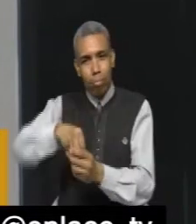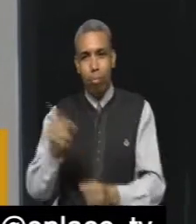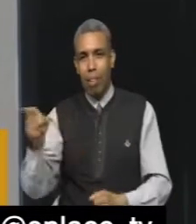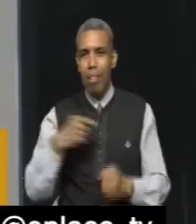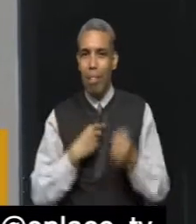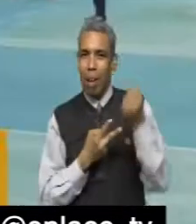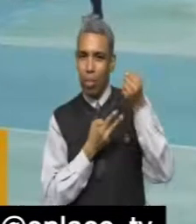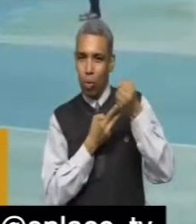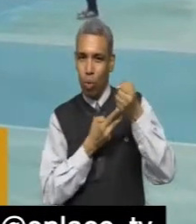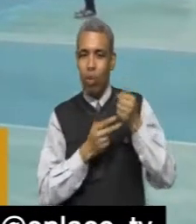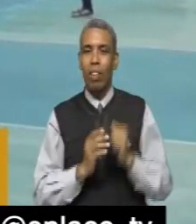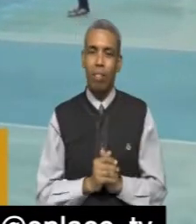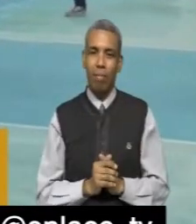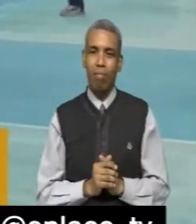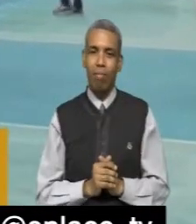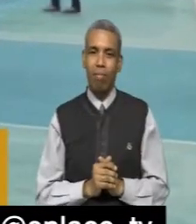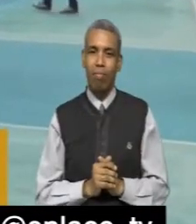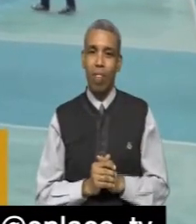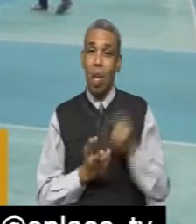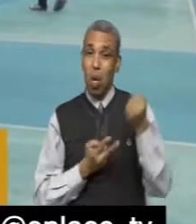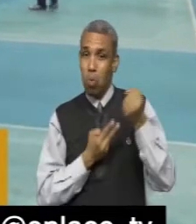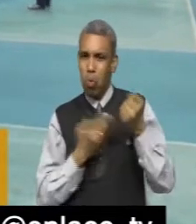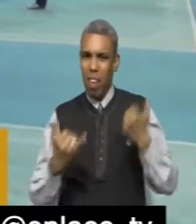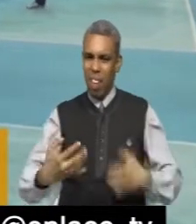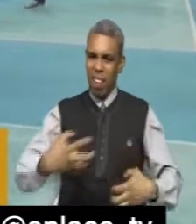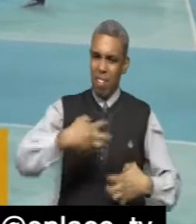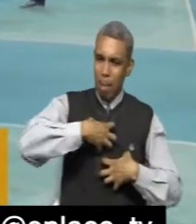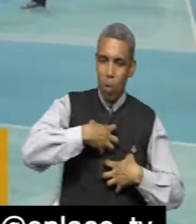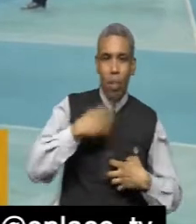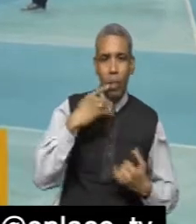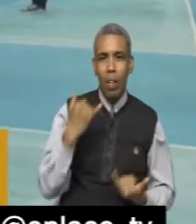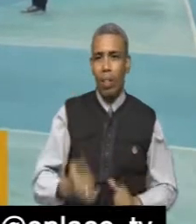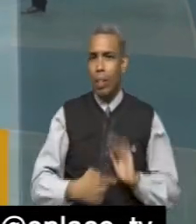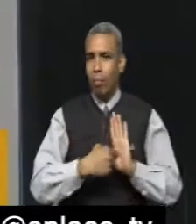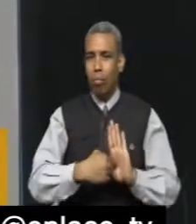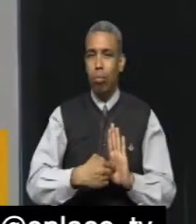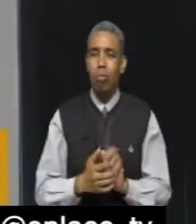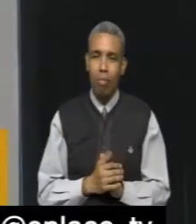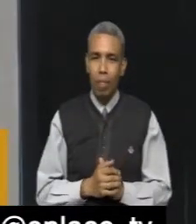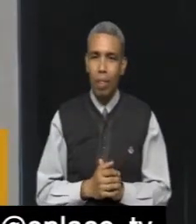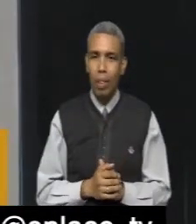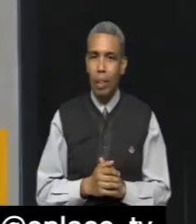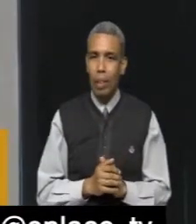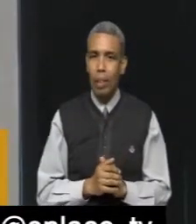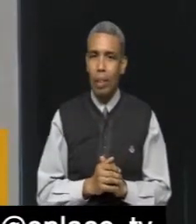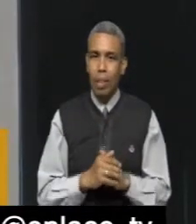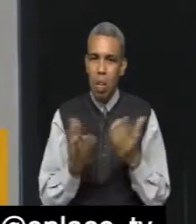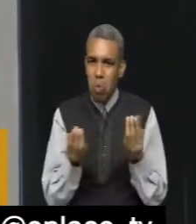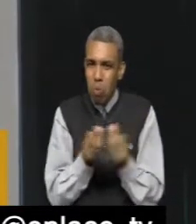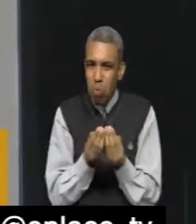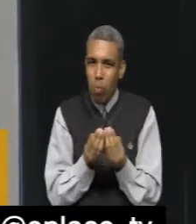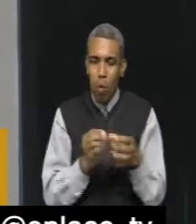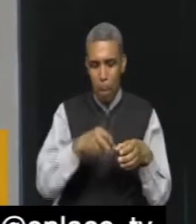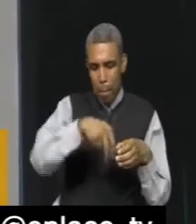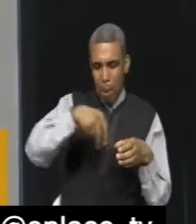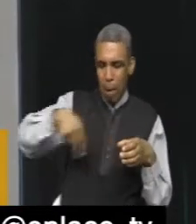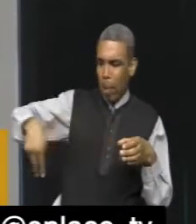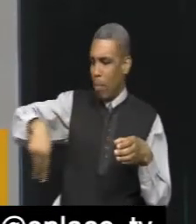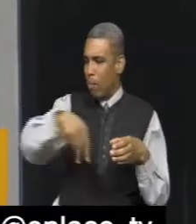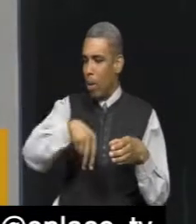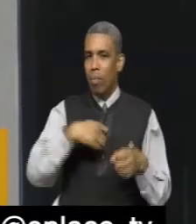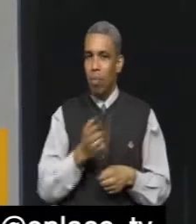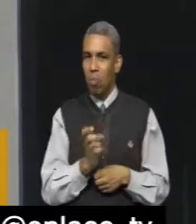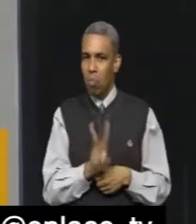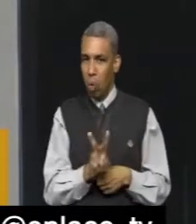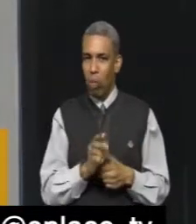Juegos Intercolegiados a realizarse en la ciudad de Tunja. Vamos a contar con la representación de 12 niños en las dos categorías y en las 4 ramas,